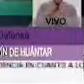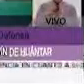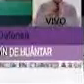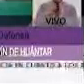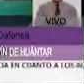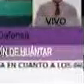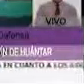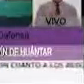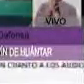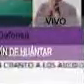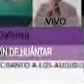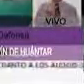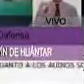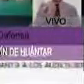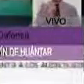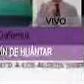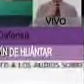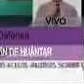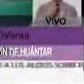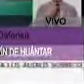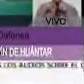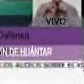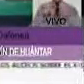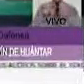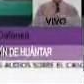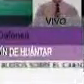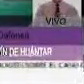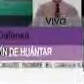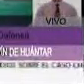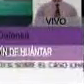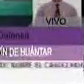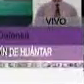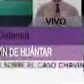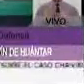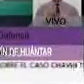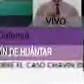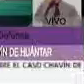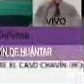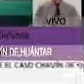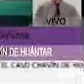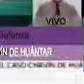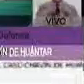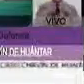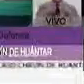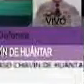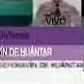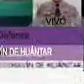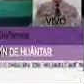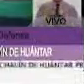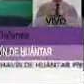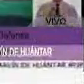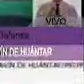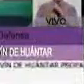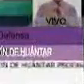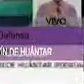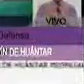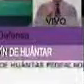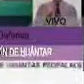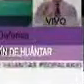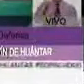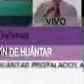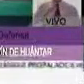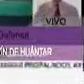en sede nacional. Por esa razón, en mi condición de agente ante la Corte Interamericana de Derechos